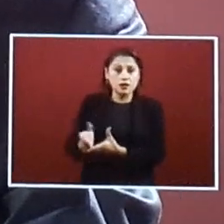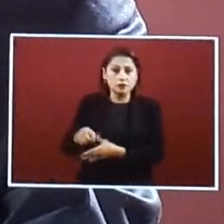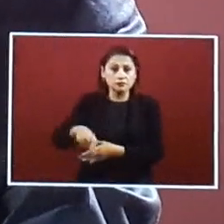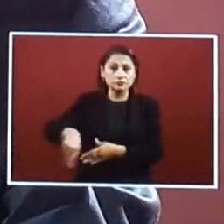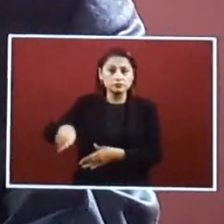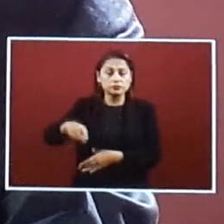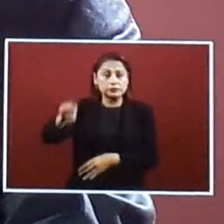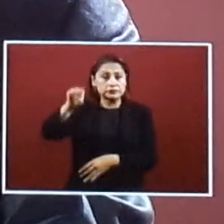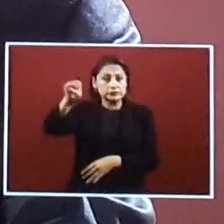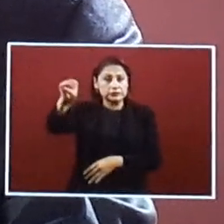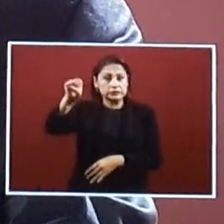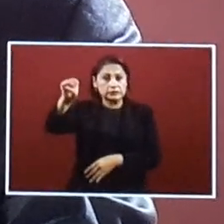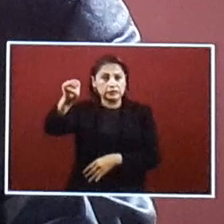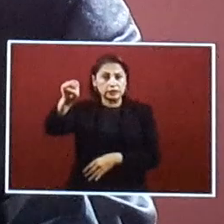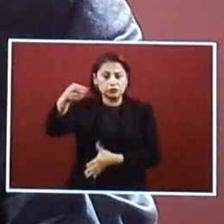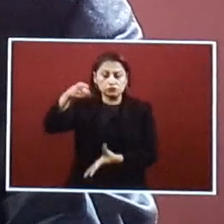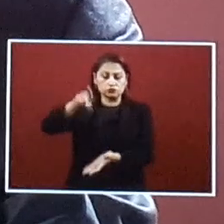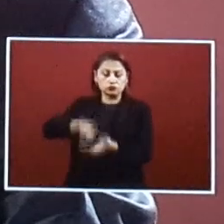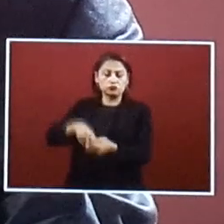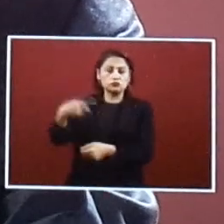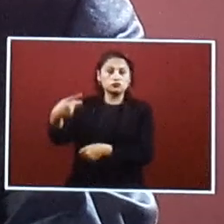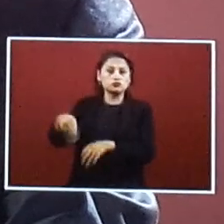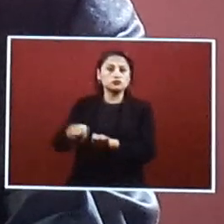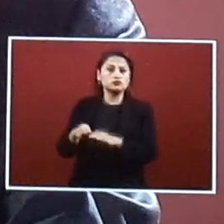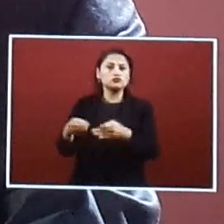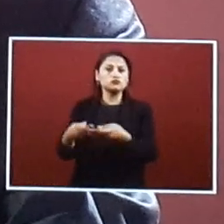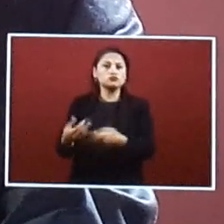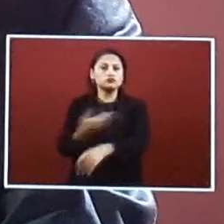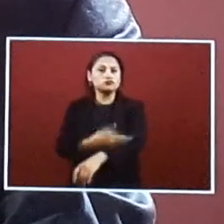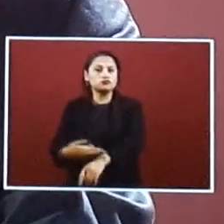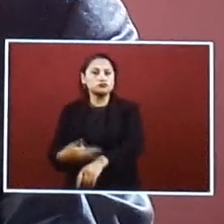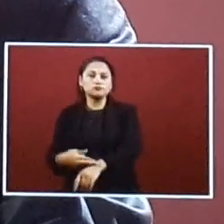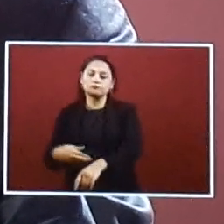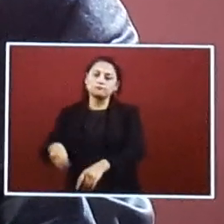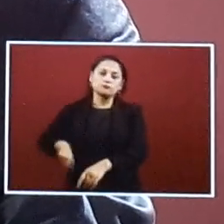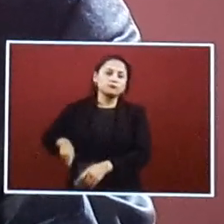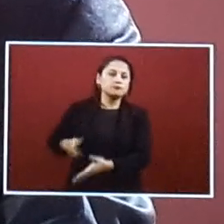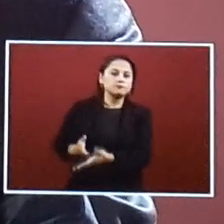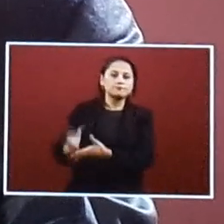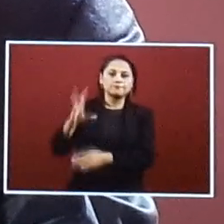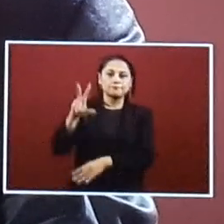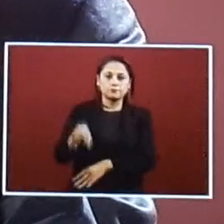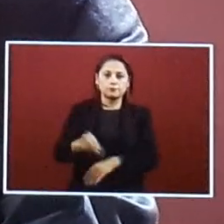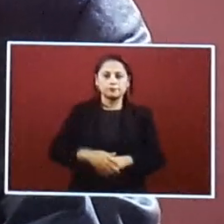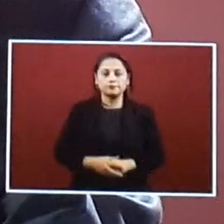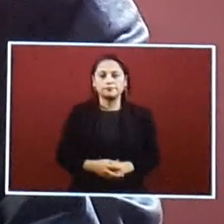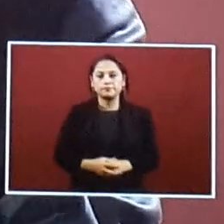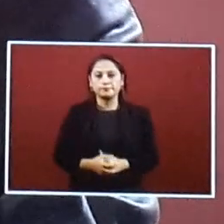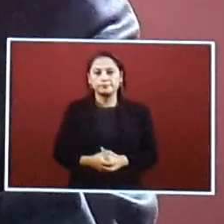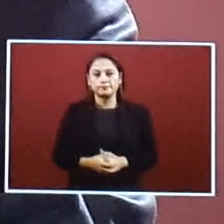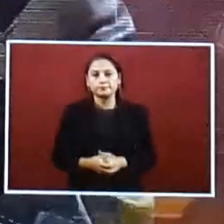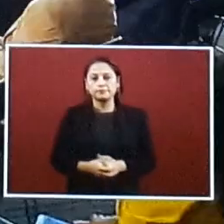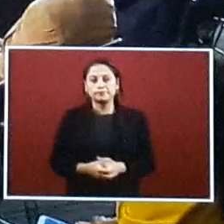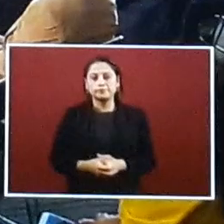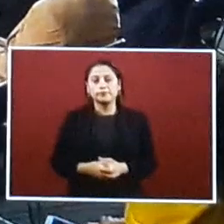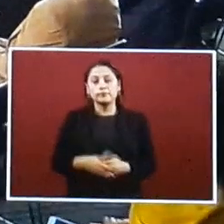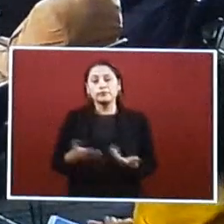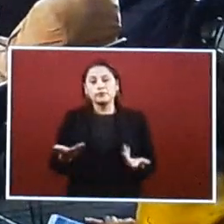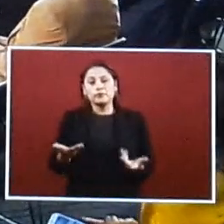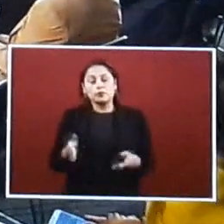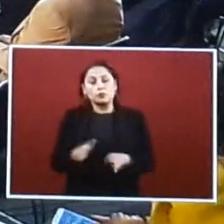vida interna de los sindicatos. Si nos toca